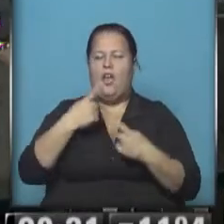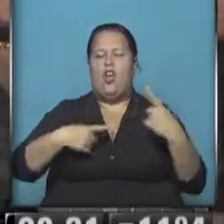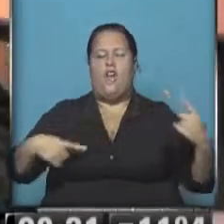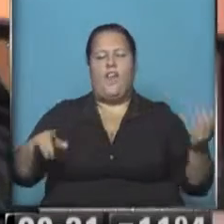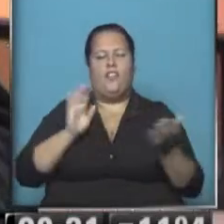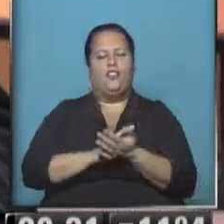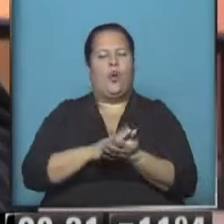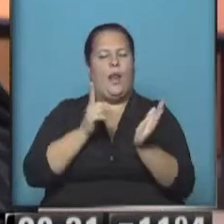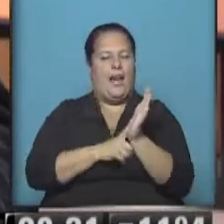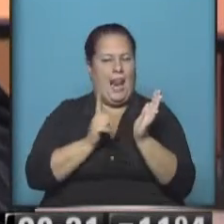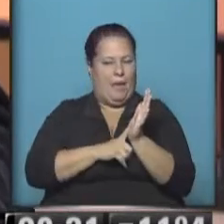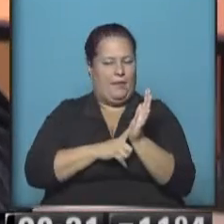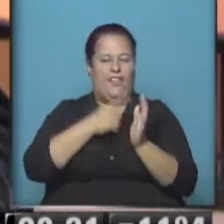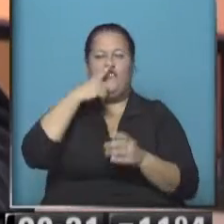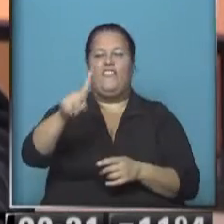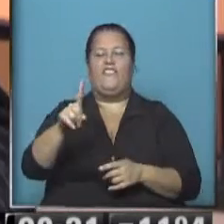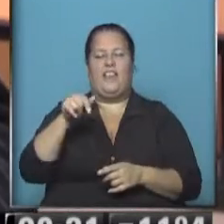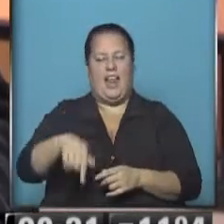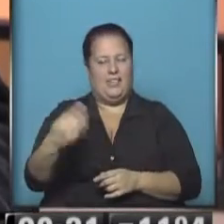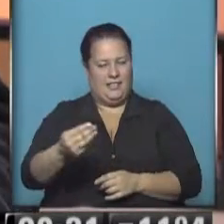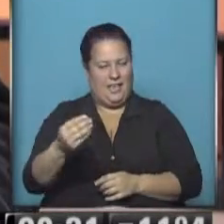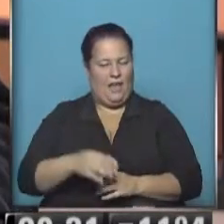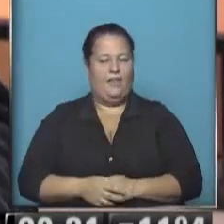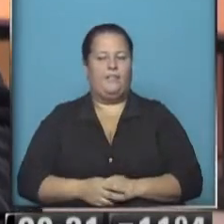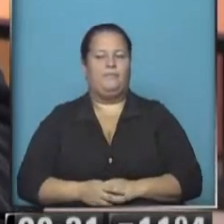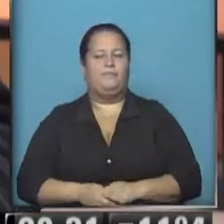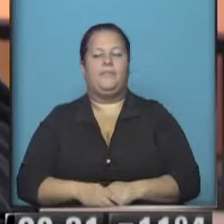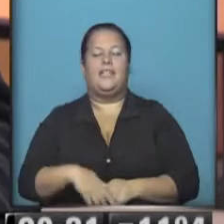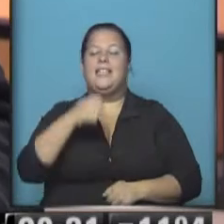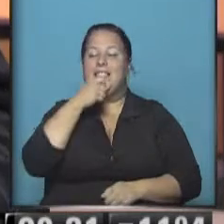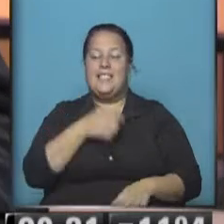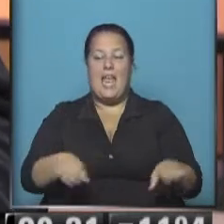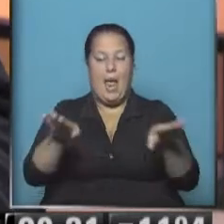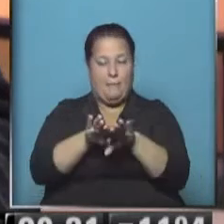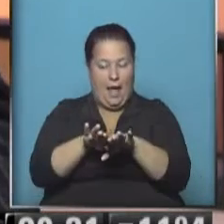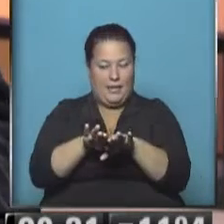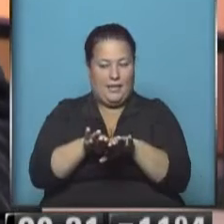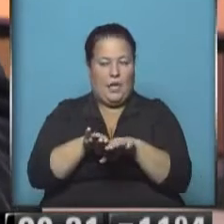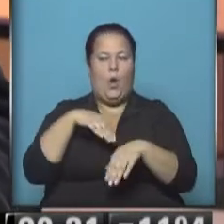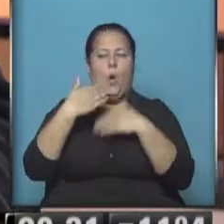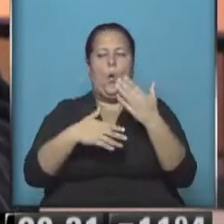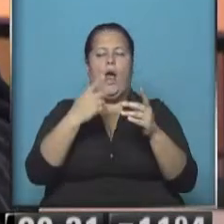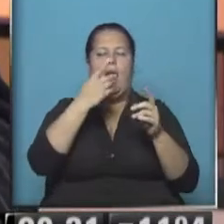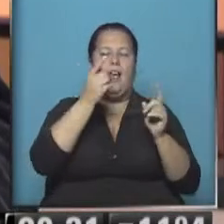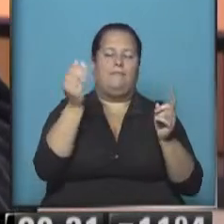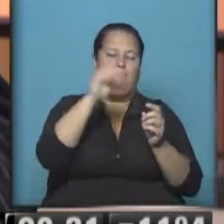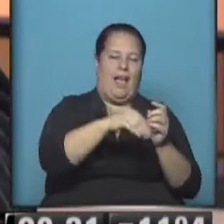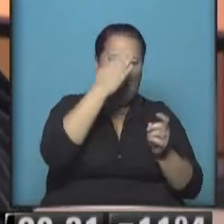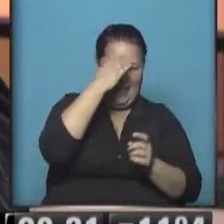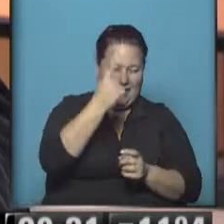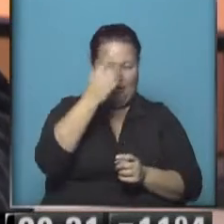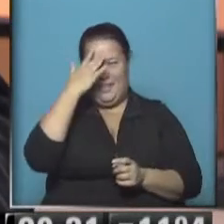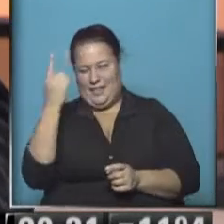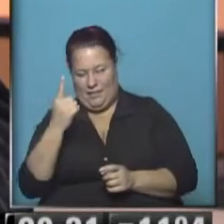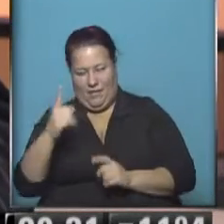novedades en el reglamento para el canal de este sábado si hay empate si se van a jugar dos tiempos suplementarios de 15 y